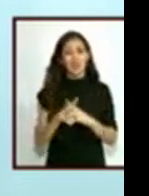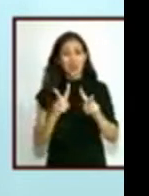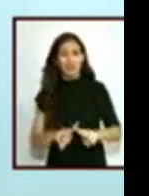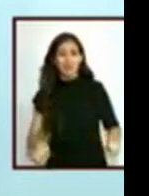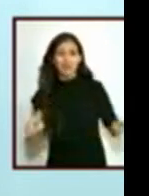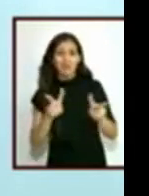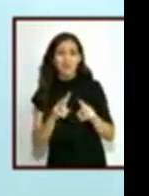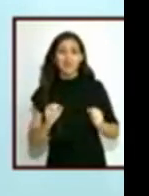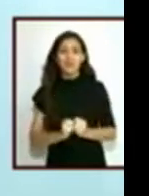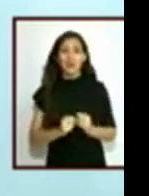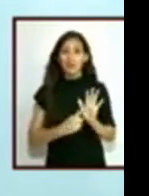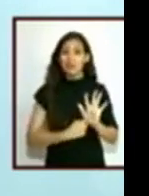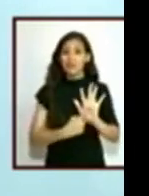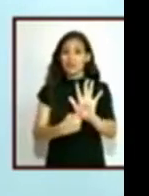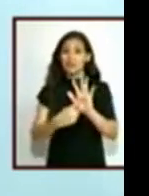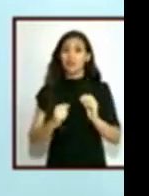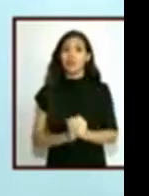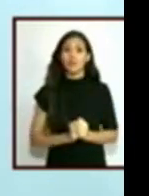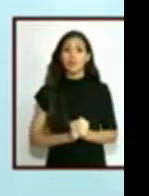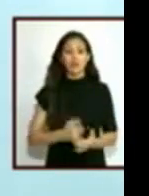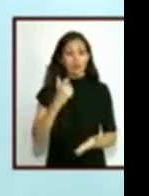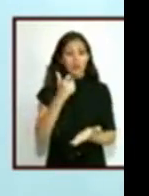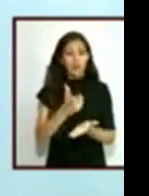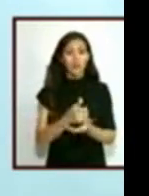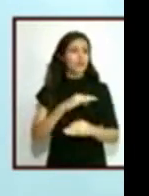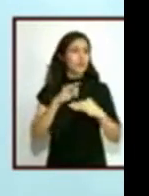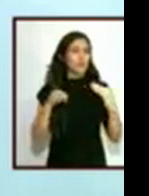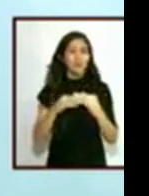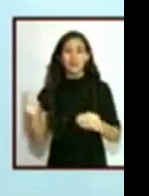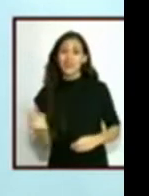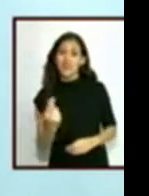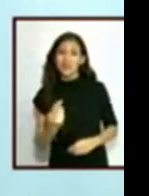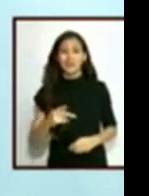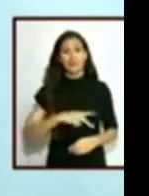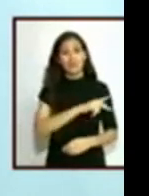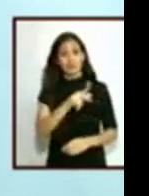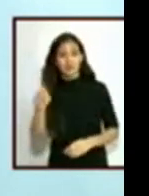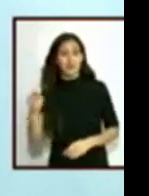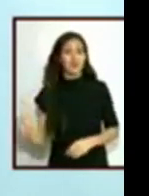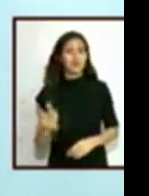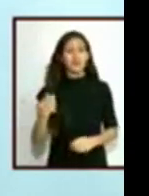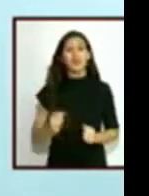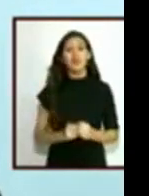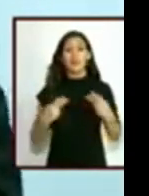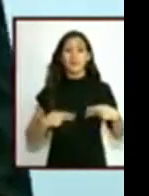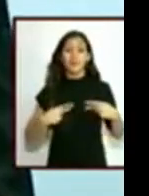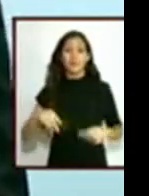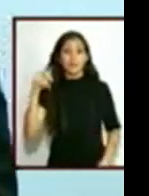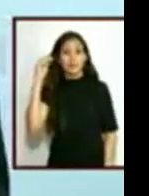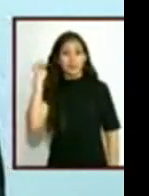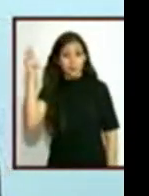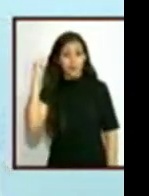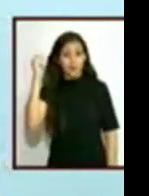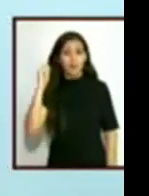de quienes debieran representar los intereses más sentidos de la población? Tiene en primera instancia el uso de la